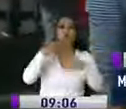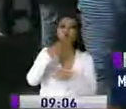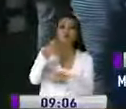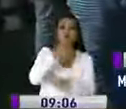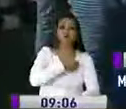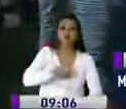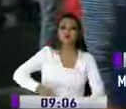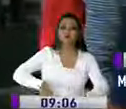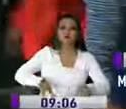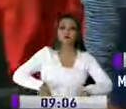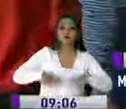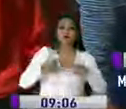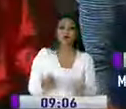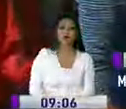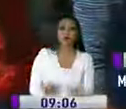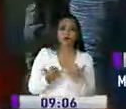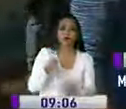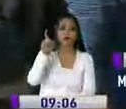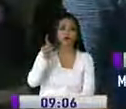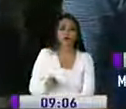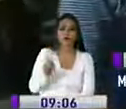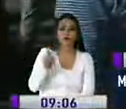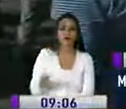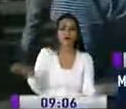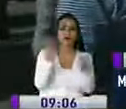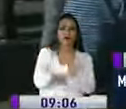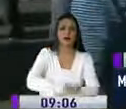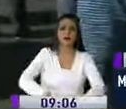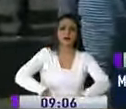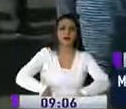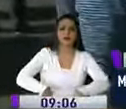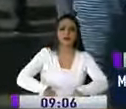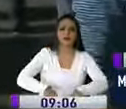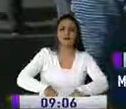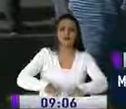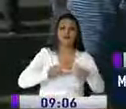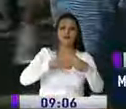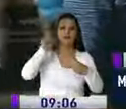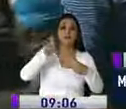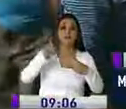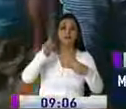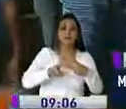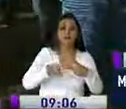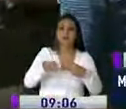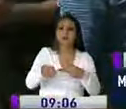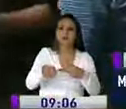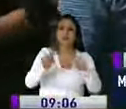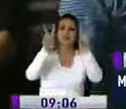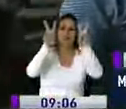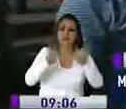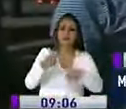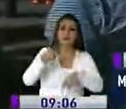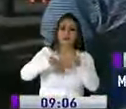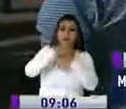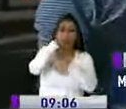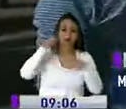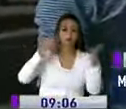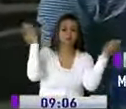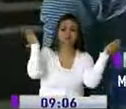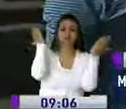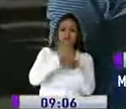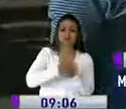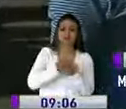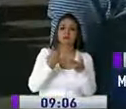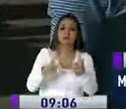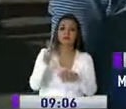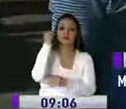presidente Moreno que hoy más que nunca necesitamos acabar con la corrupción, necesitamos acabar con el tema del narcotráfico, pero al mismo tiempo cumplir con